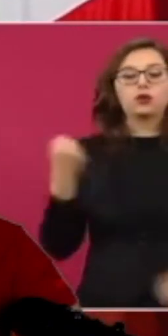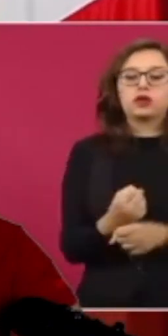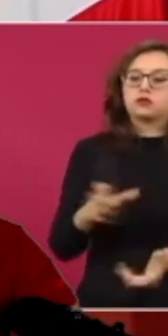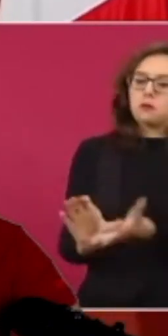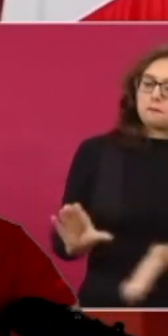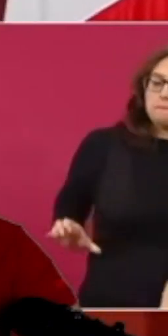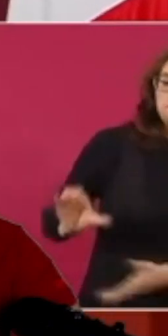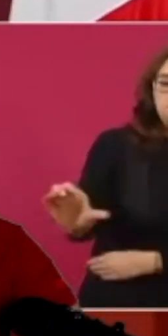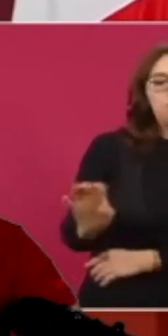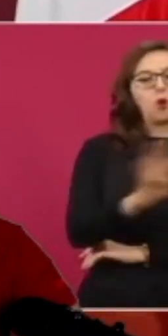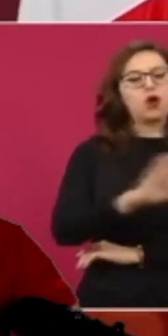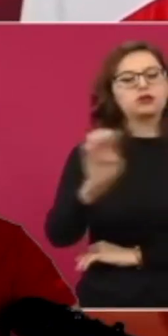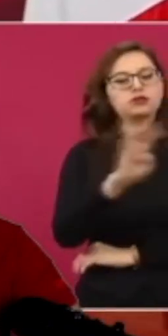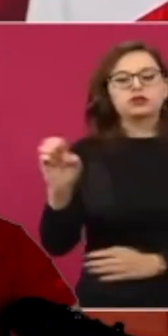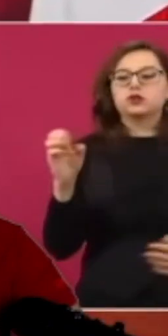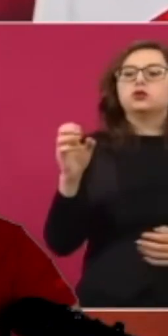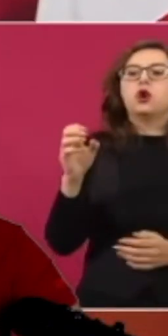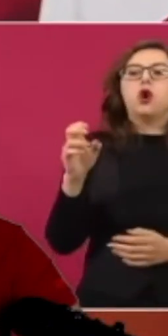480,000.